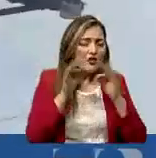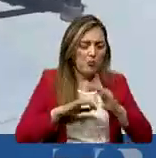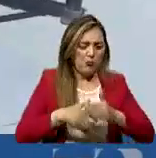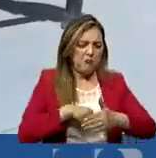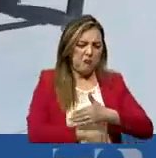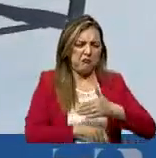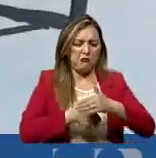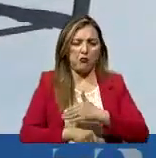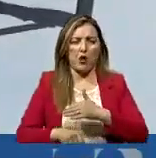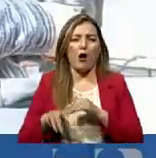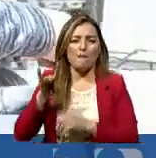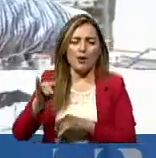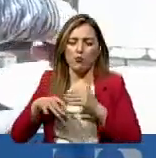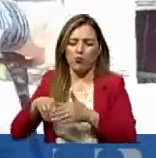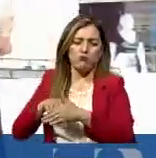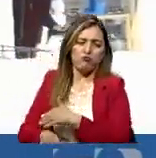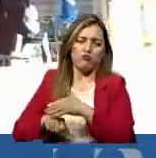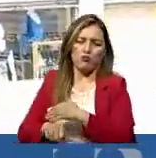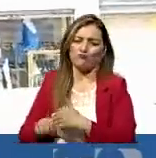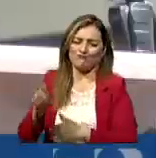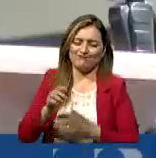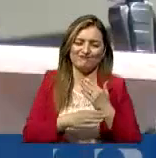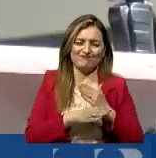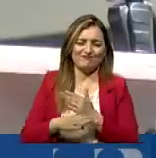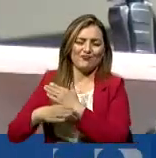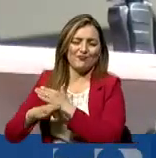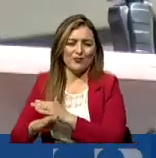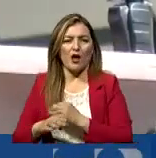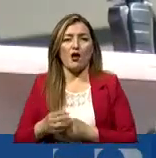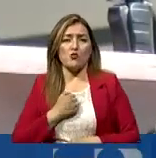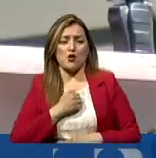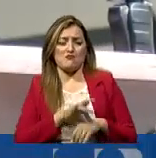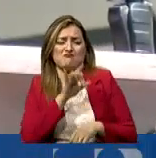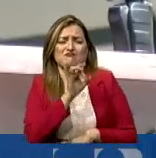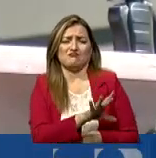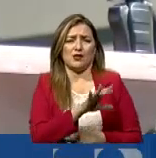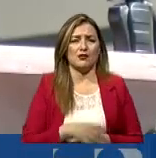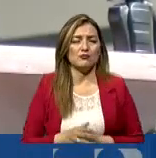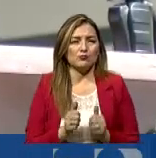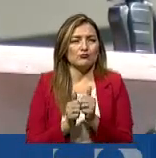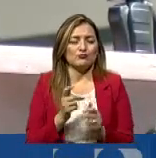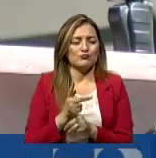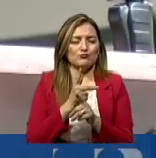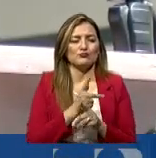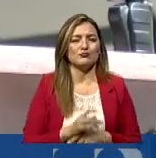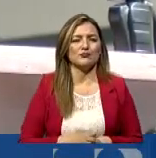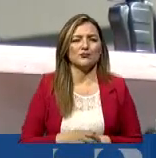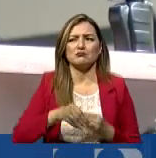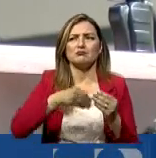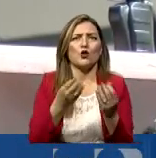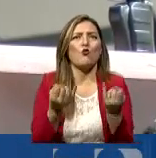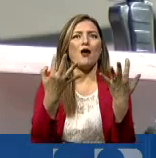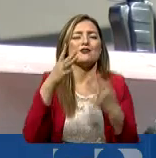dueños y la tenencia irresponsable de animales de compañía. $100,000 nos cuesta la clínica veterinaria